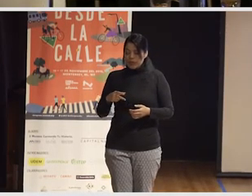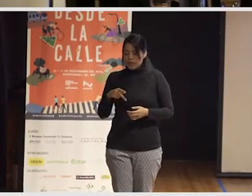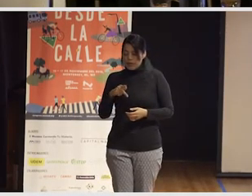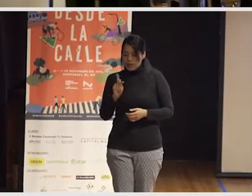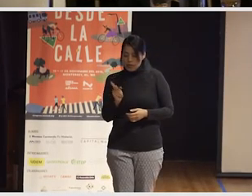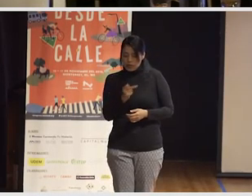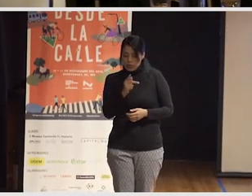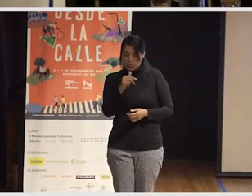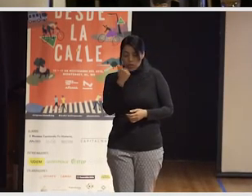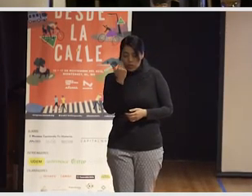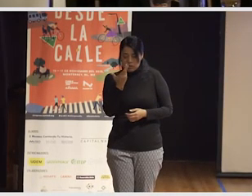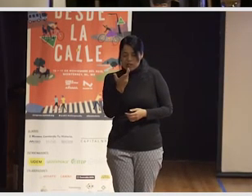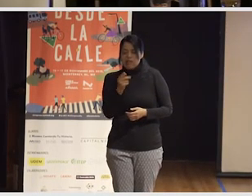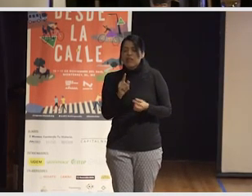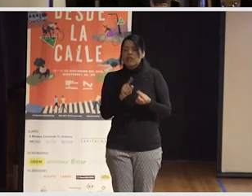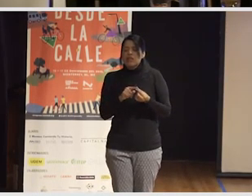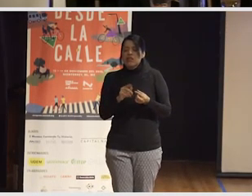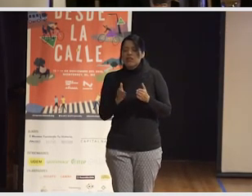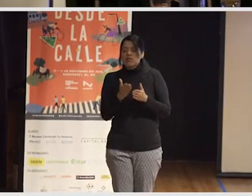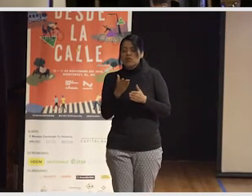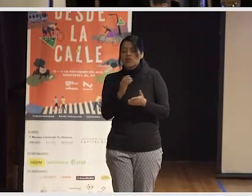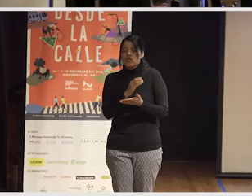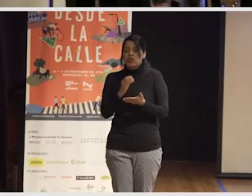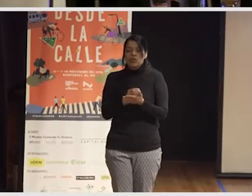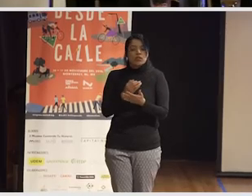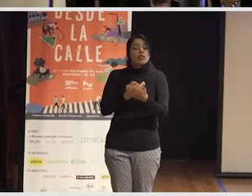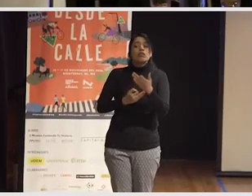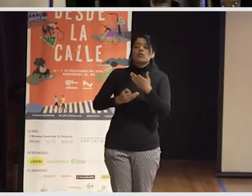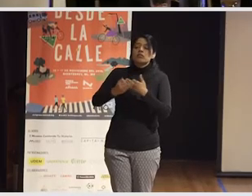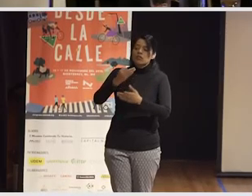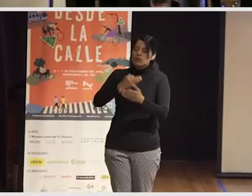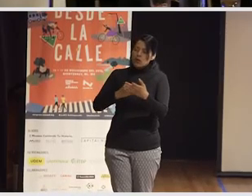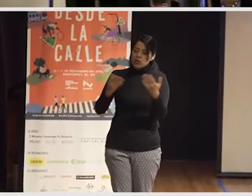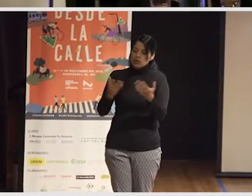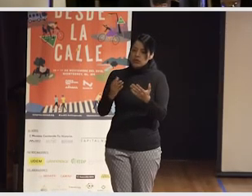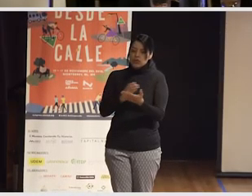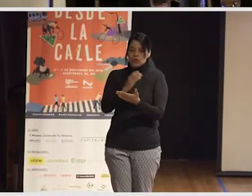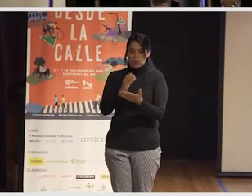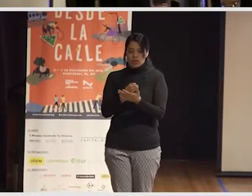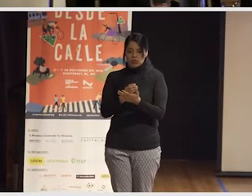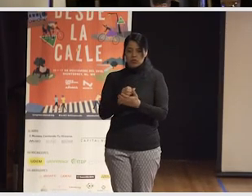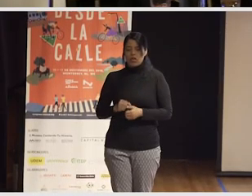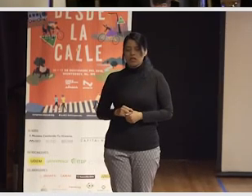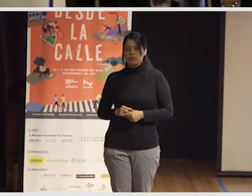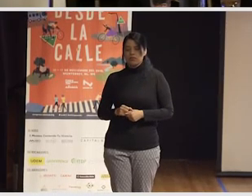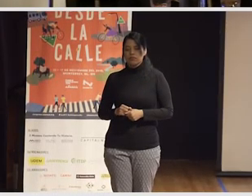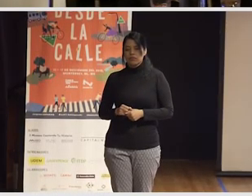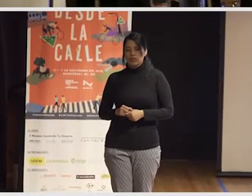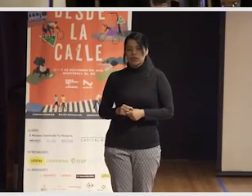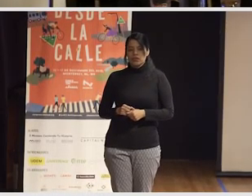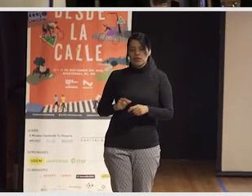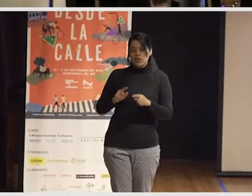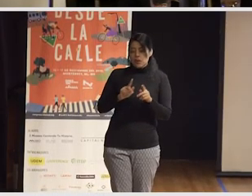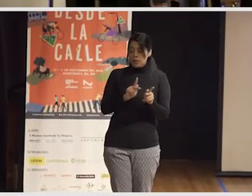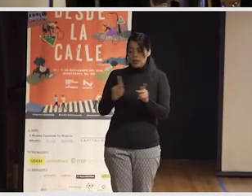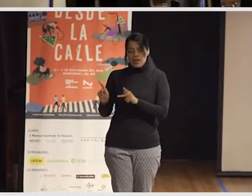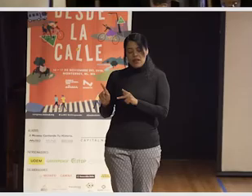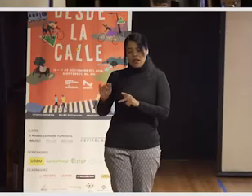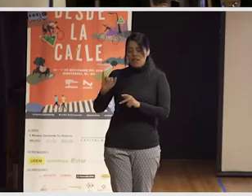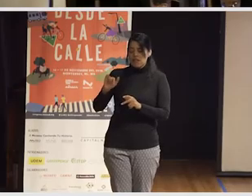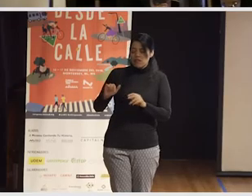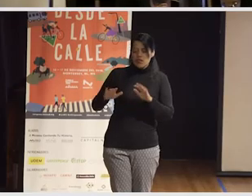decías quienes construyen la ciudad yo creo que entre todos la hacemos de manera formal e informal de manera planeada y no